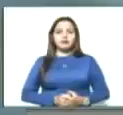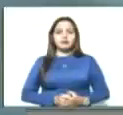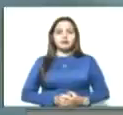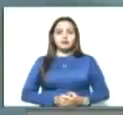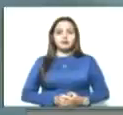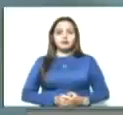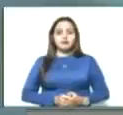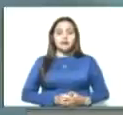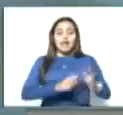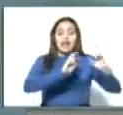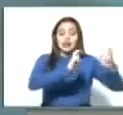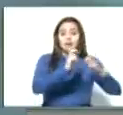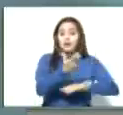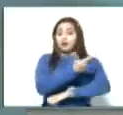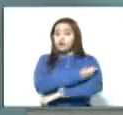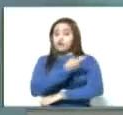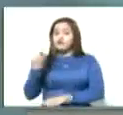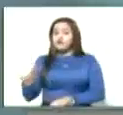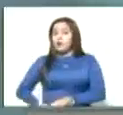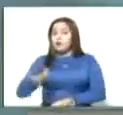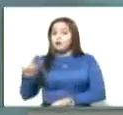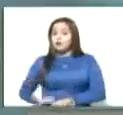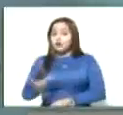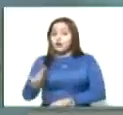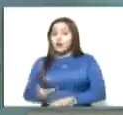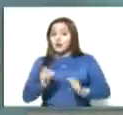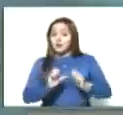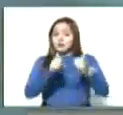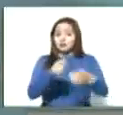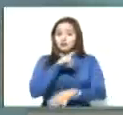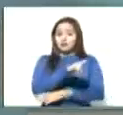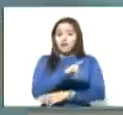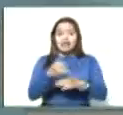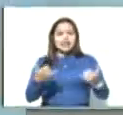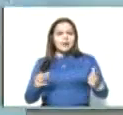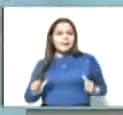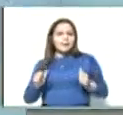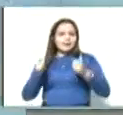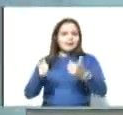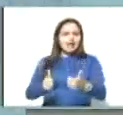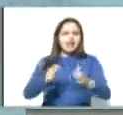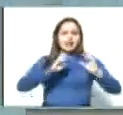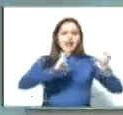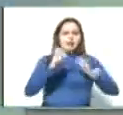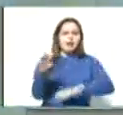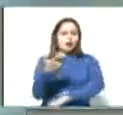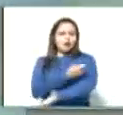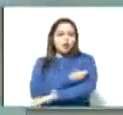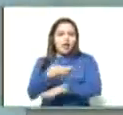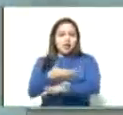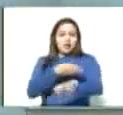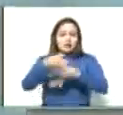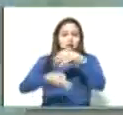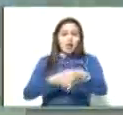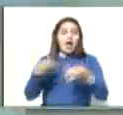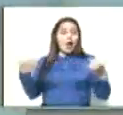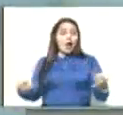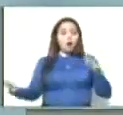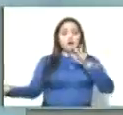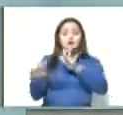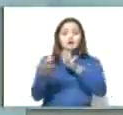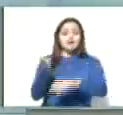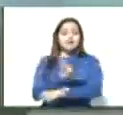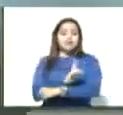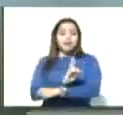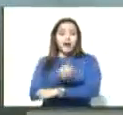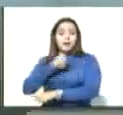Amigos, y como el tema de la vacunación es fundamental, a partir de este lunes, pues ya ha arrancado todo el tema de la vacunación, se lo decíamos, y por ello vamos a contactar de inmediato a nuestra